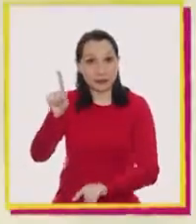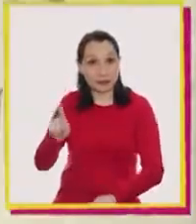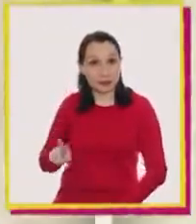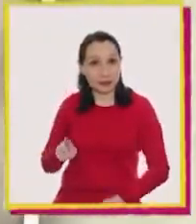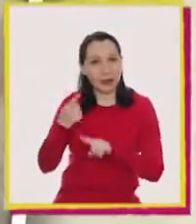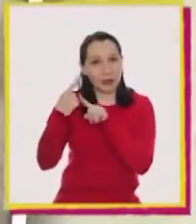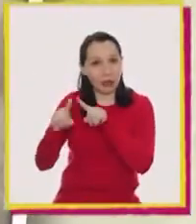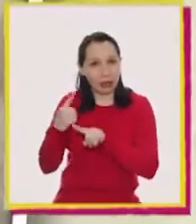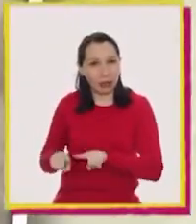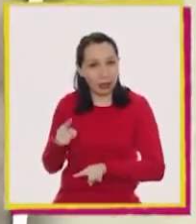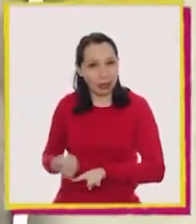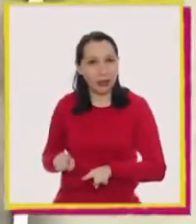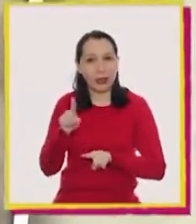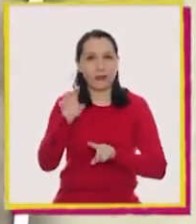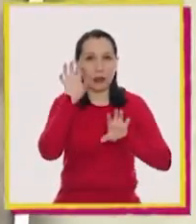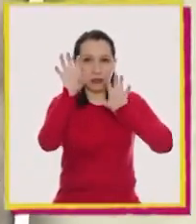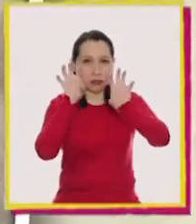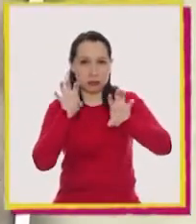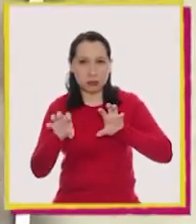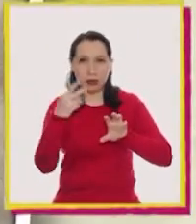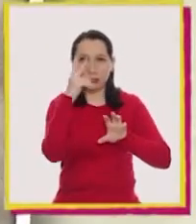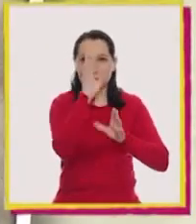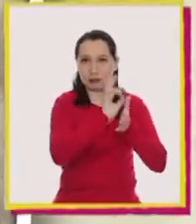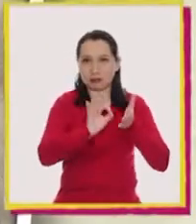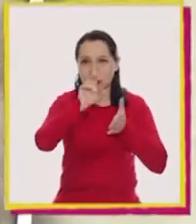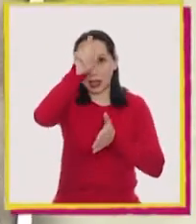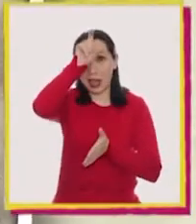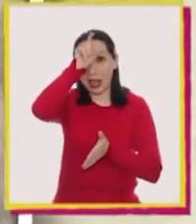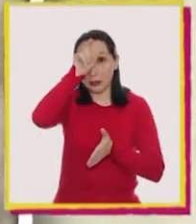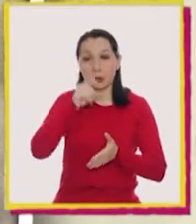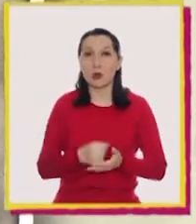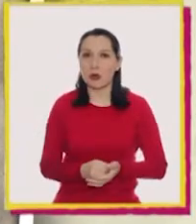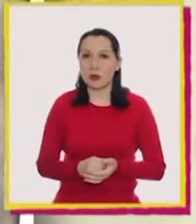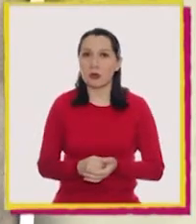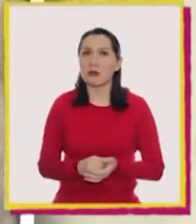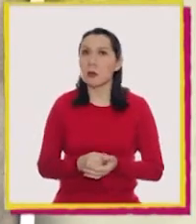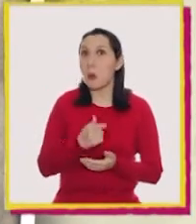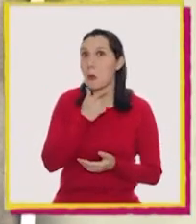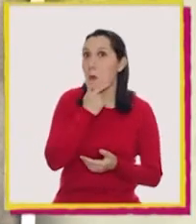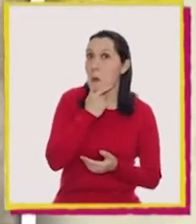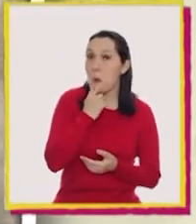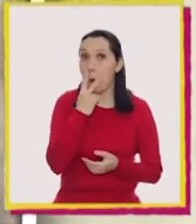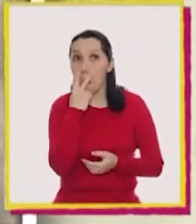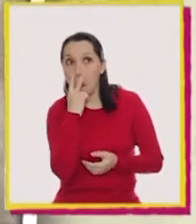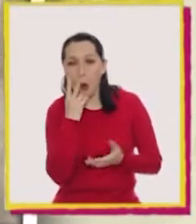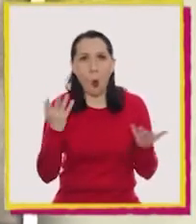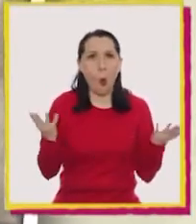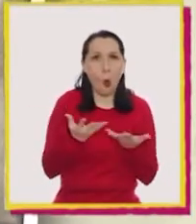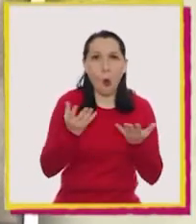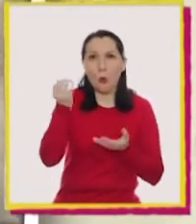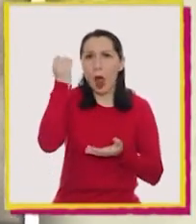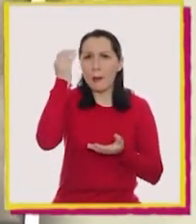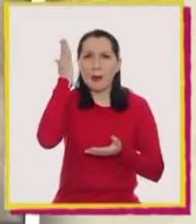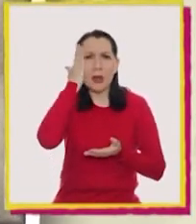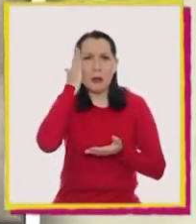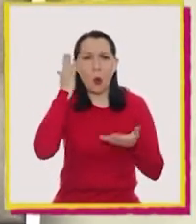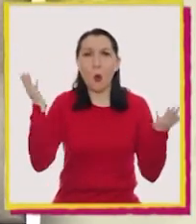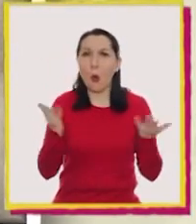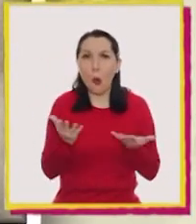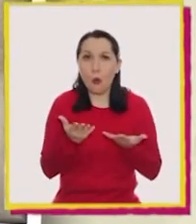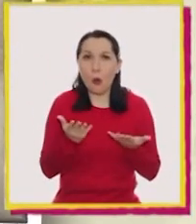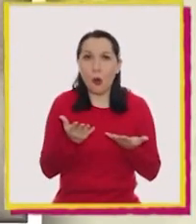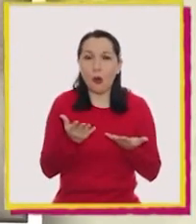pantalla las distintas formas de los símbolos de los jeroglíficos. Me causa mucha curiosidad cómo lograban